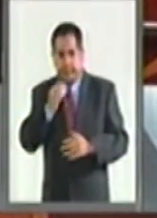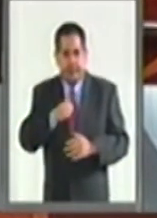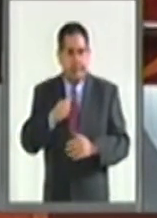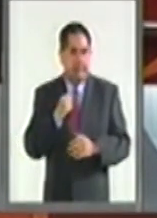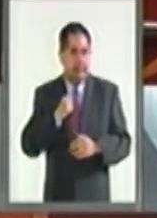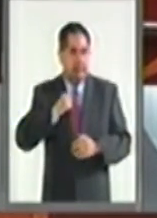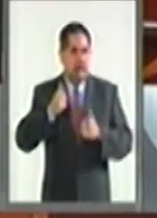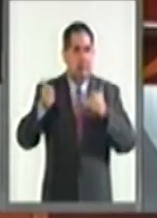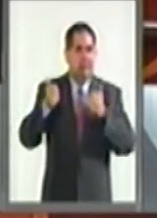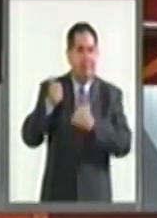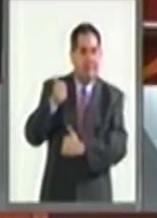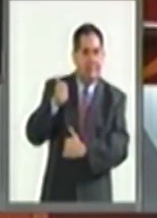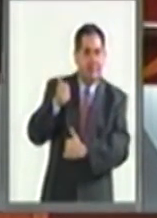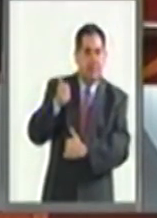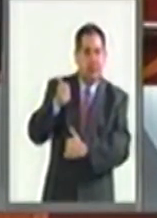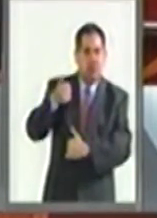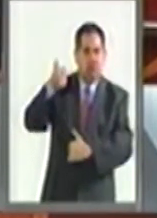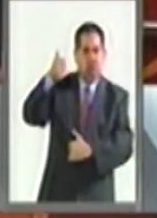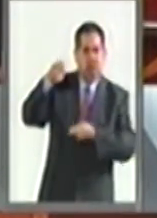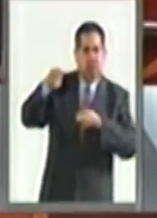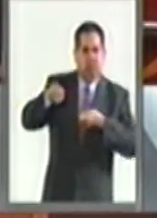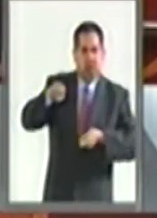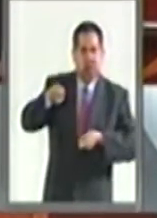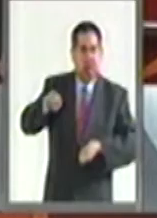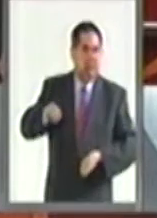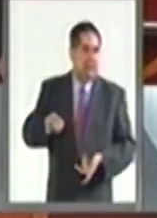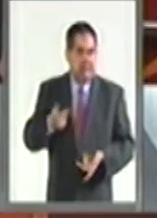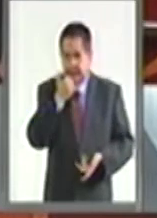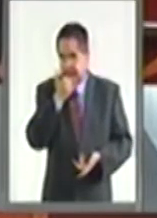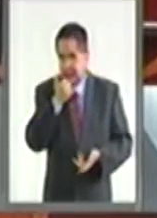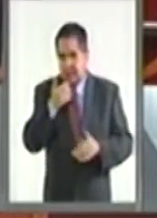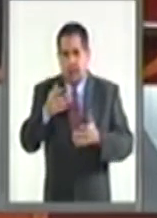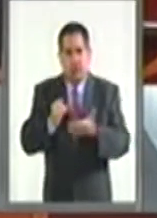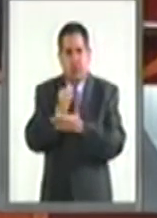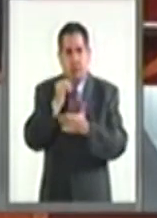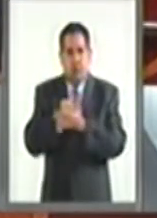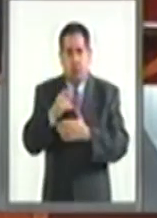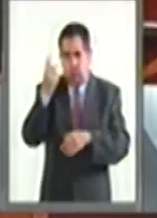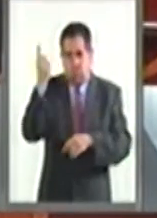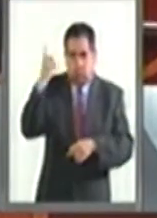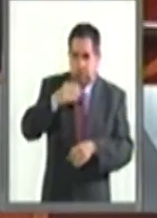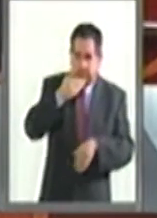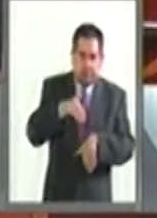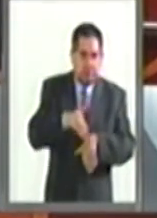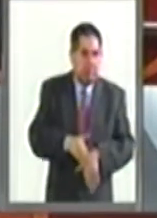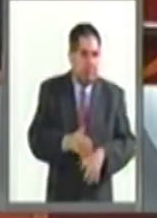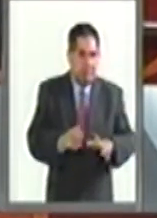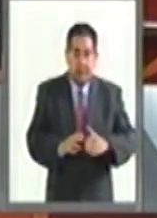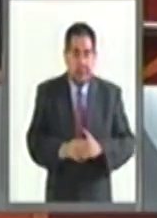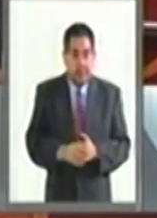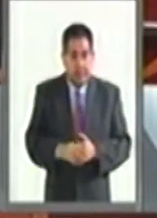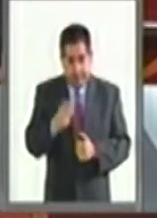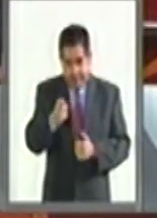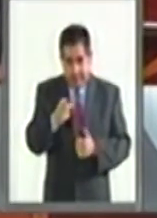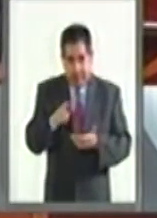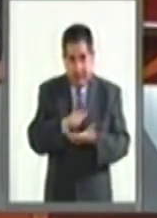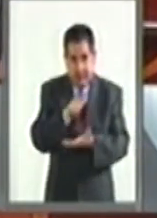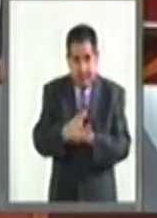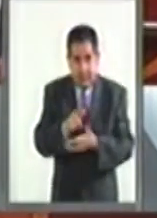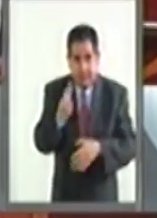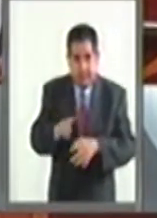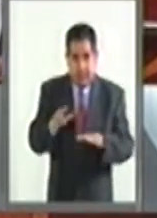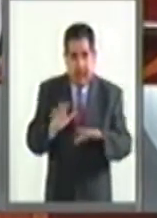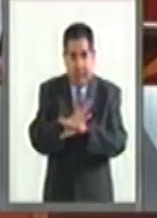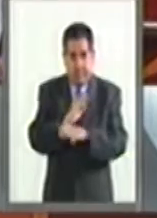estar subordinados a otro poder, lo que desembocará en decisiones por consigna. Para que esta reforma